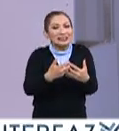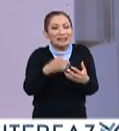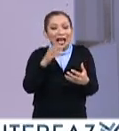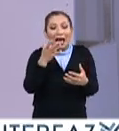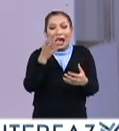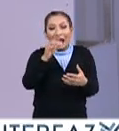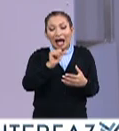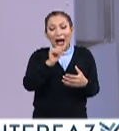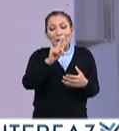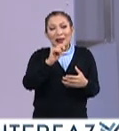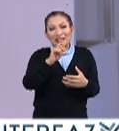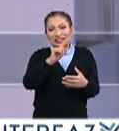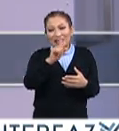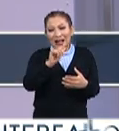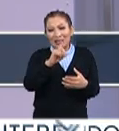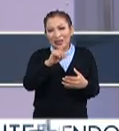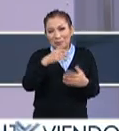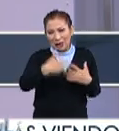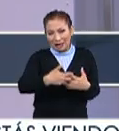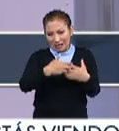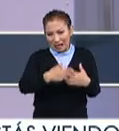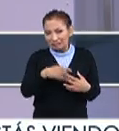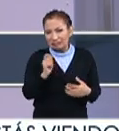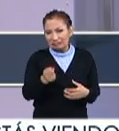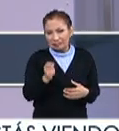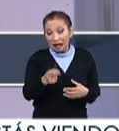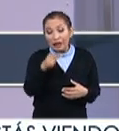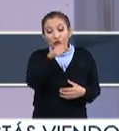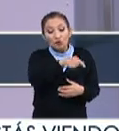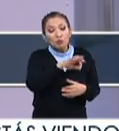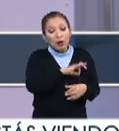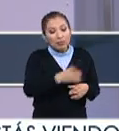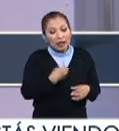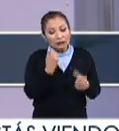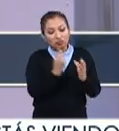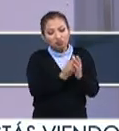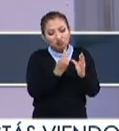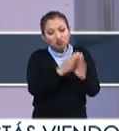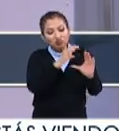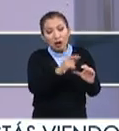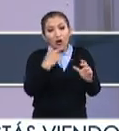machine learning, en donde tú puedes entrenar a través de